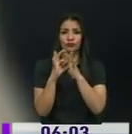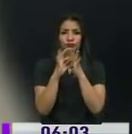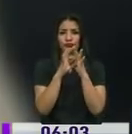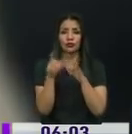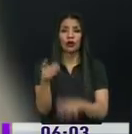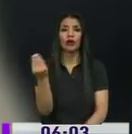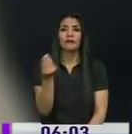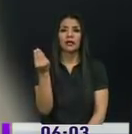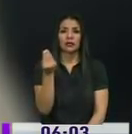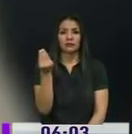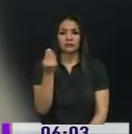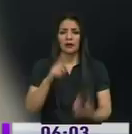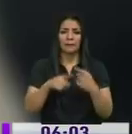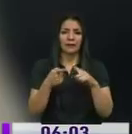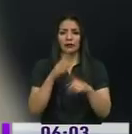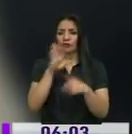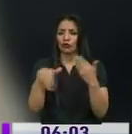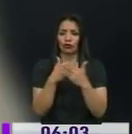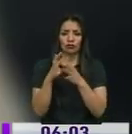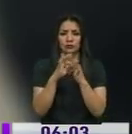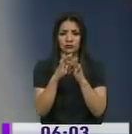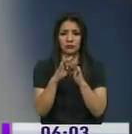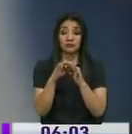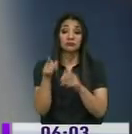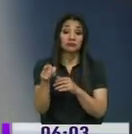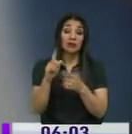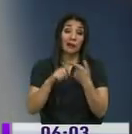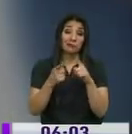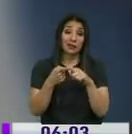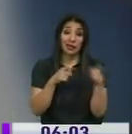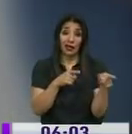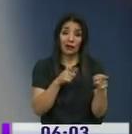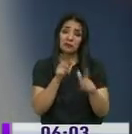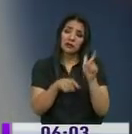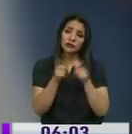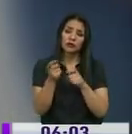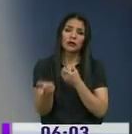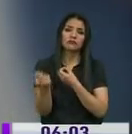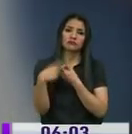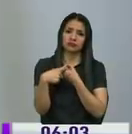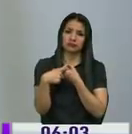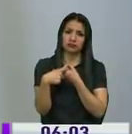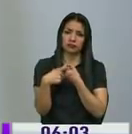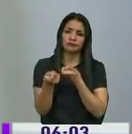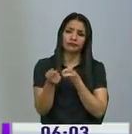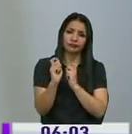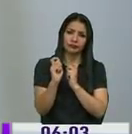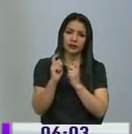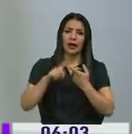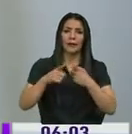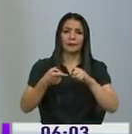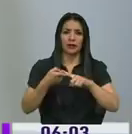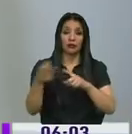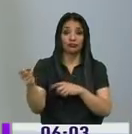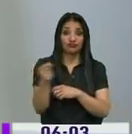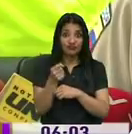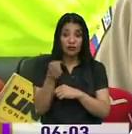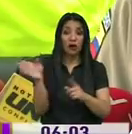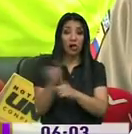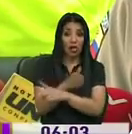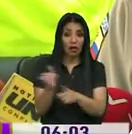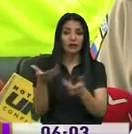adolescente resumen que la menor fue reclutada por quienes se ganaron su amistad enmarcándose en el delito de trata de personas